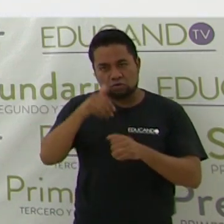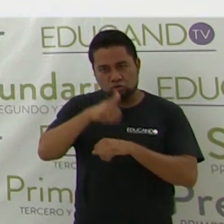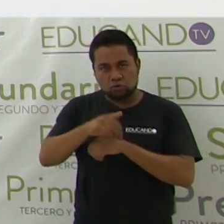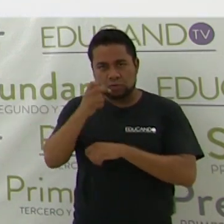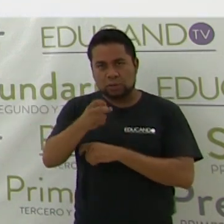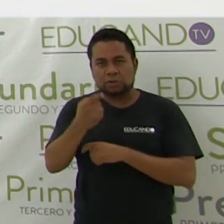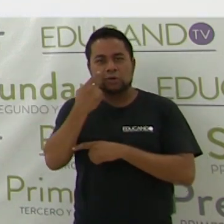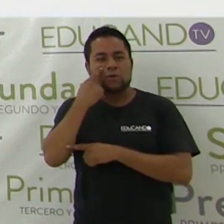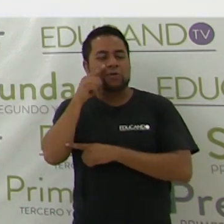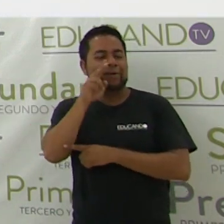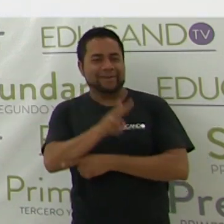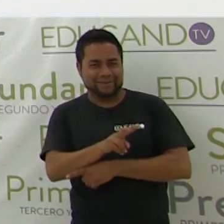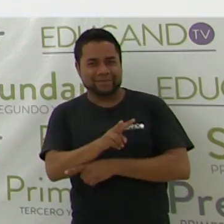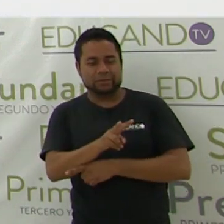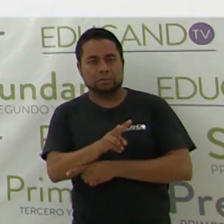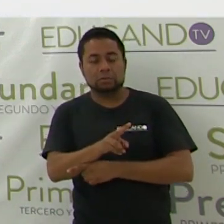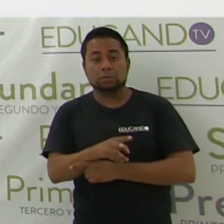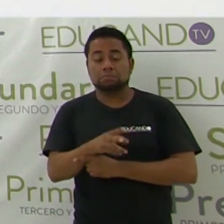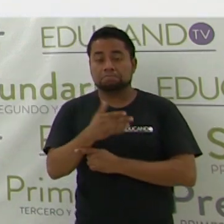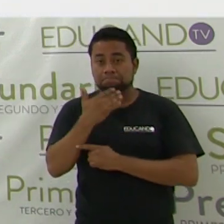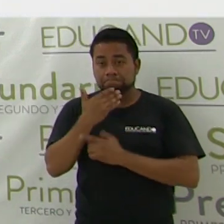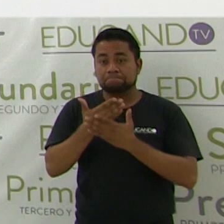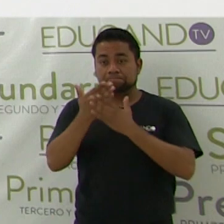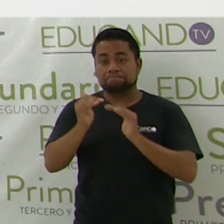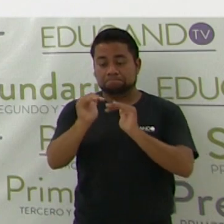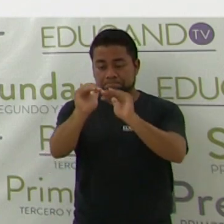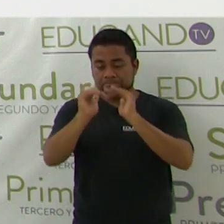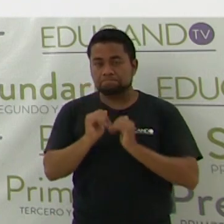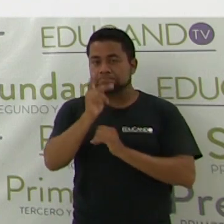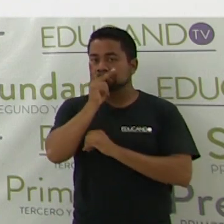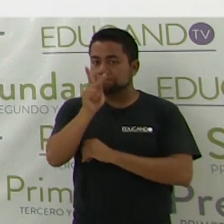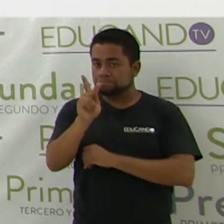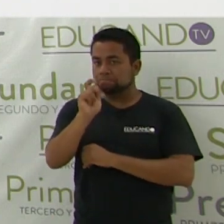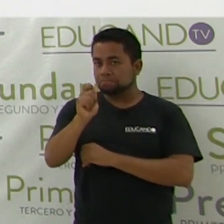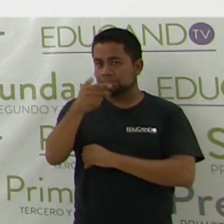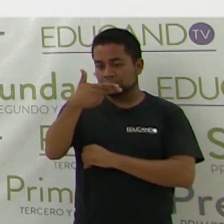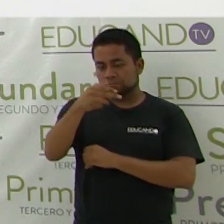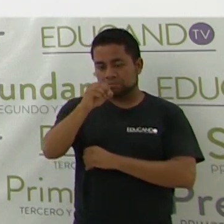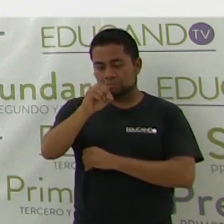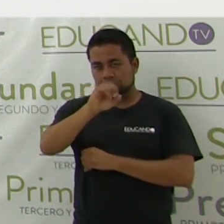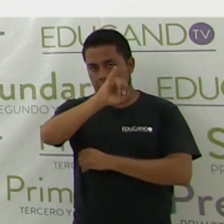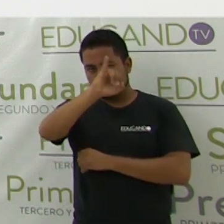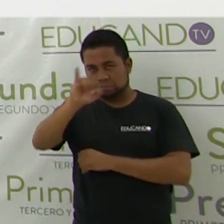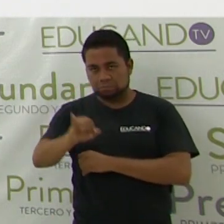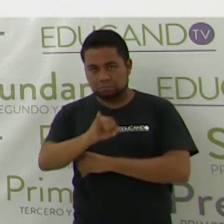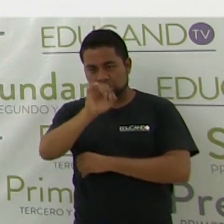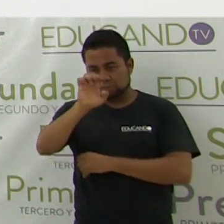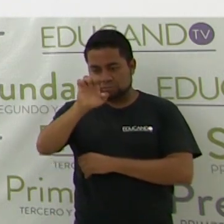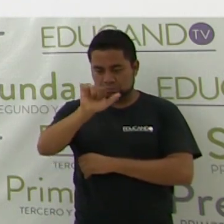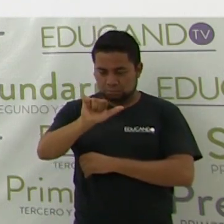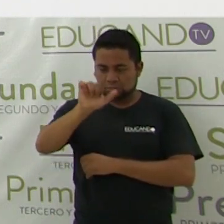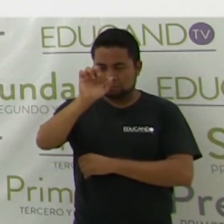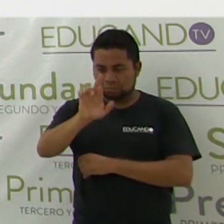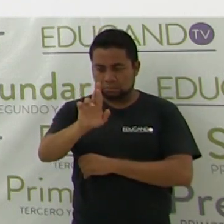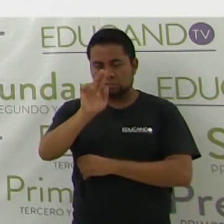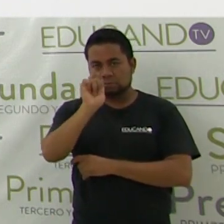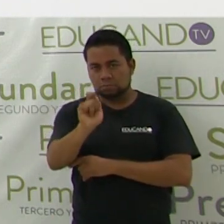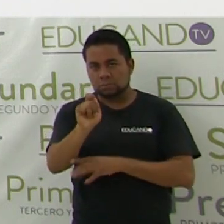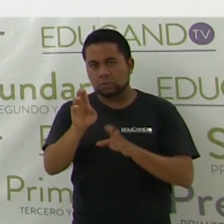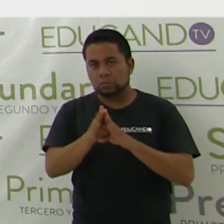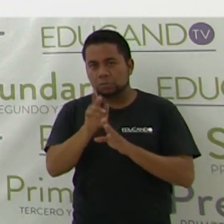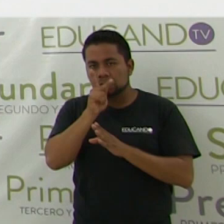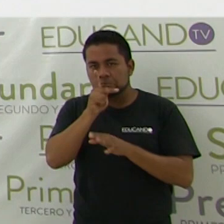hojear. Ahora, la otra palabra que es hojear con H ya es un poco